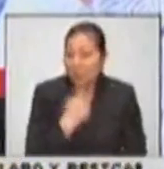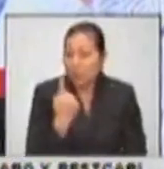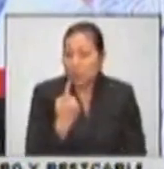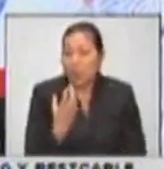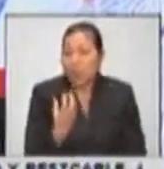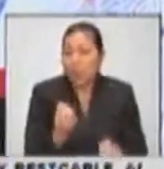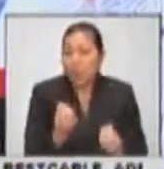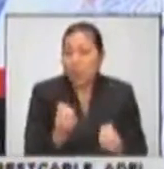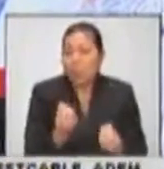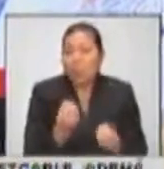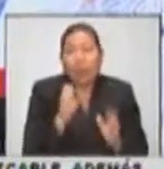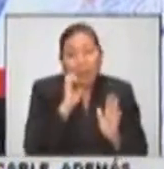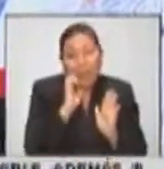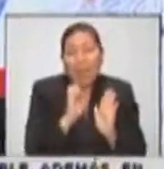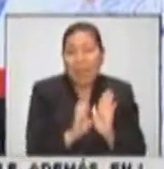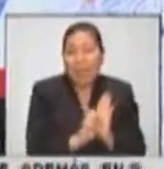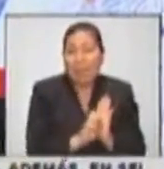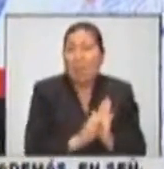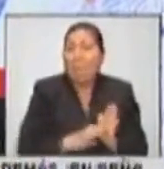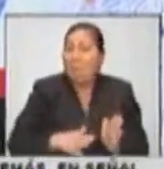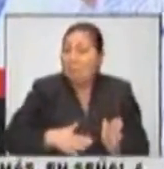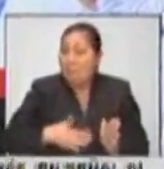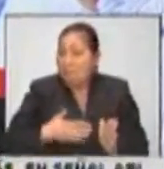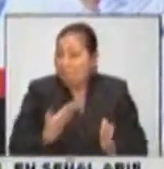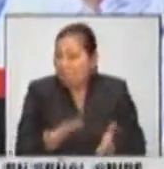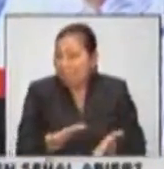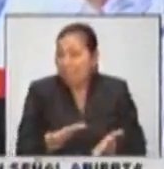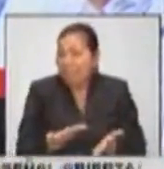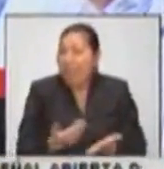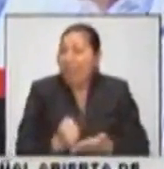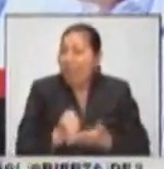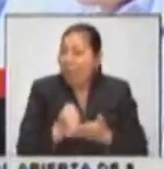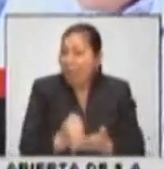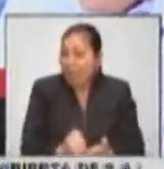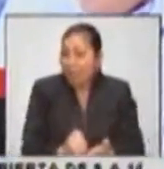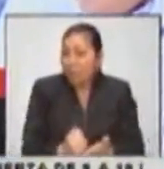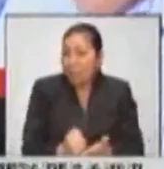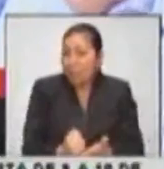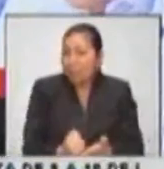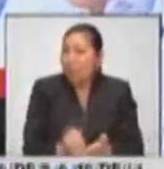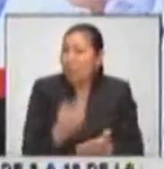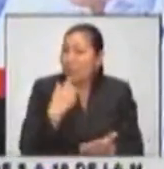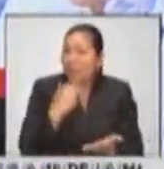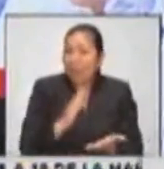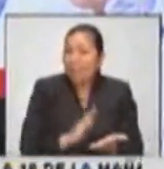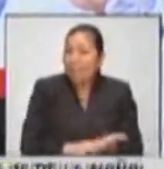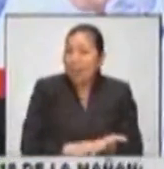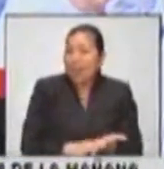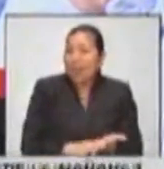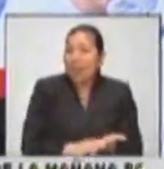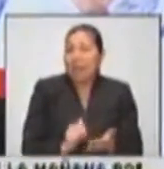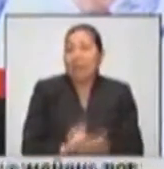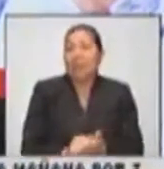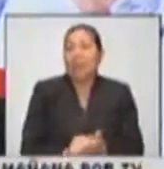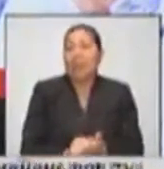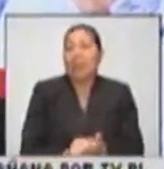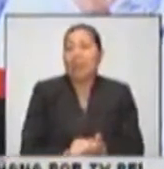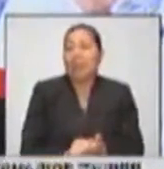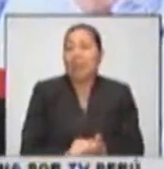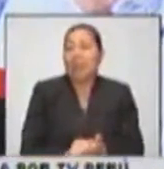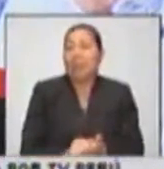solamente como ejemplo, podrían ayudar o nos están perjudicando en el caso de la situación